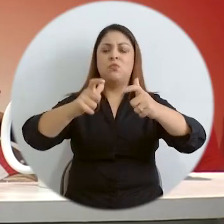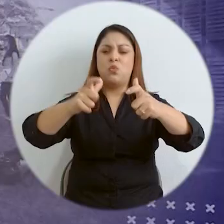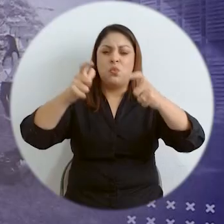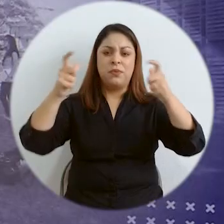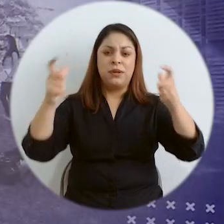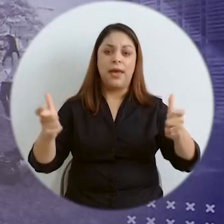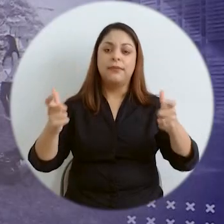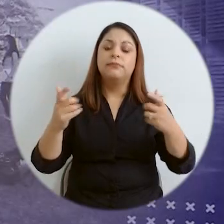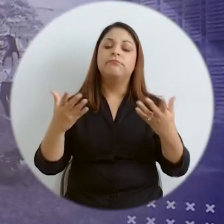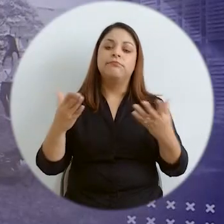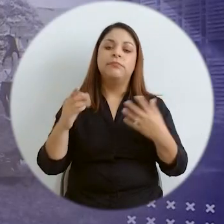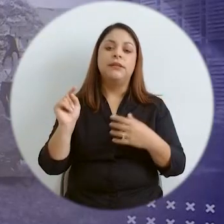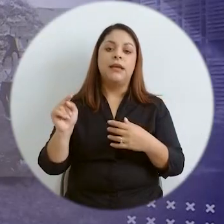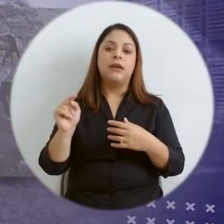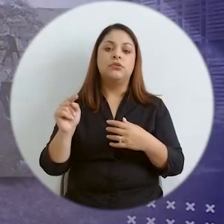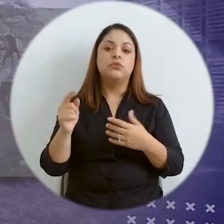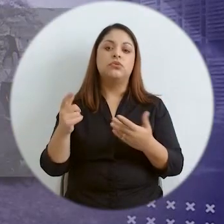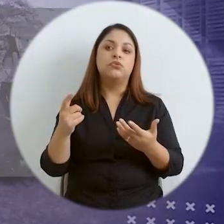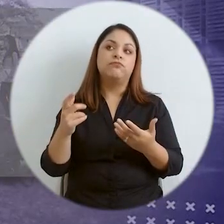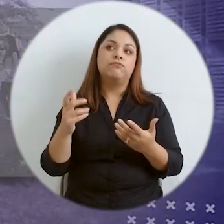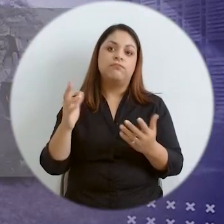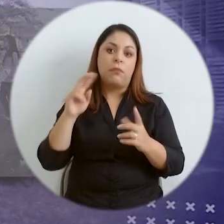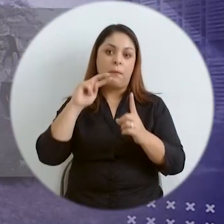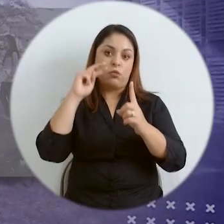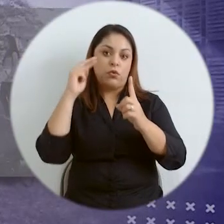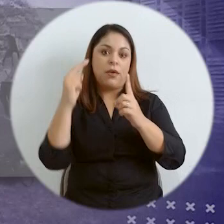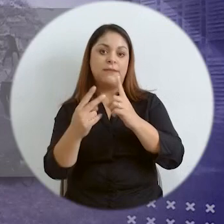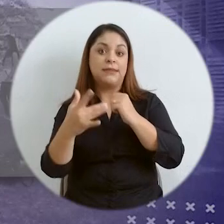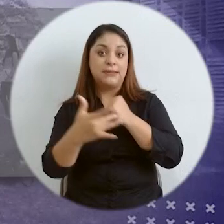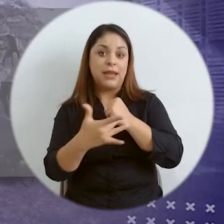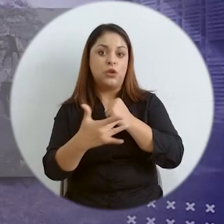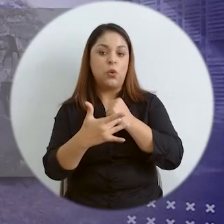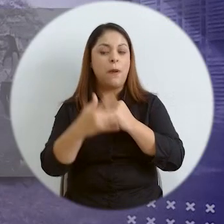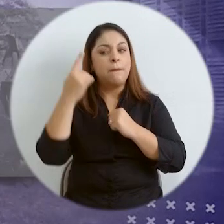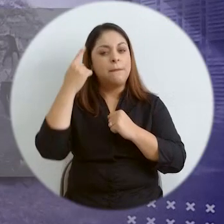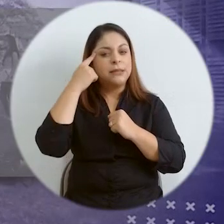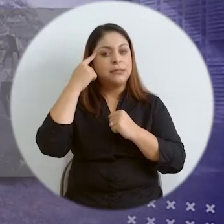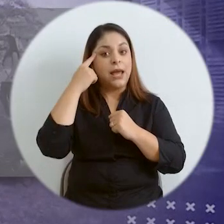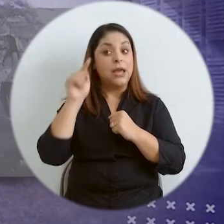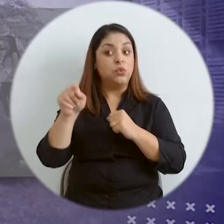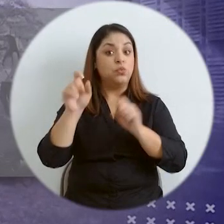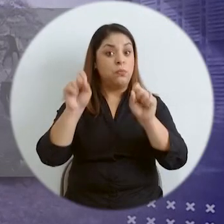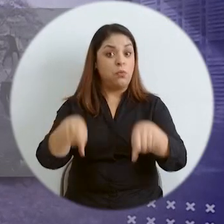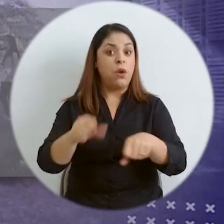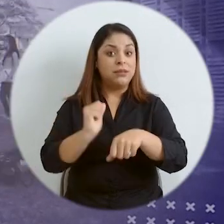sería desde un punto de vista técnico también viable pensar que